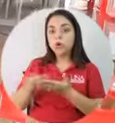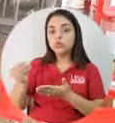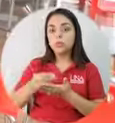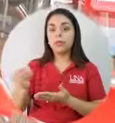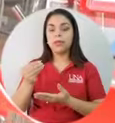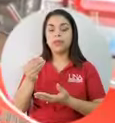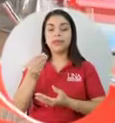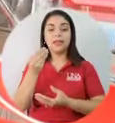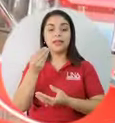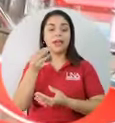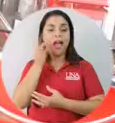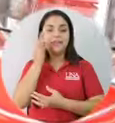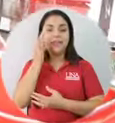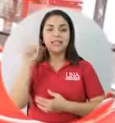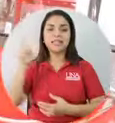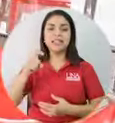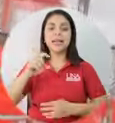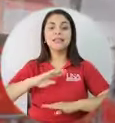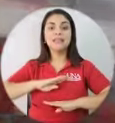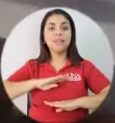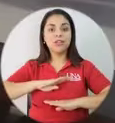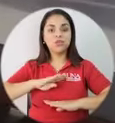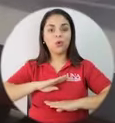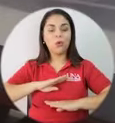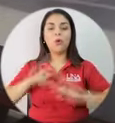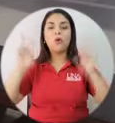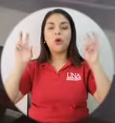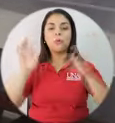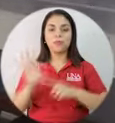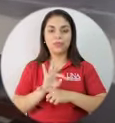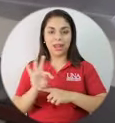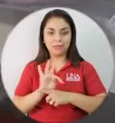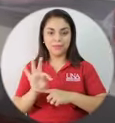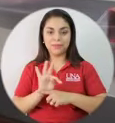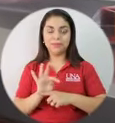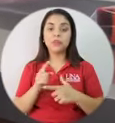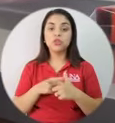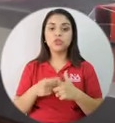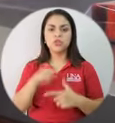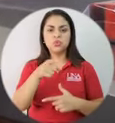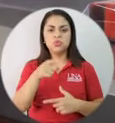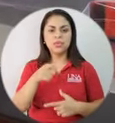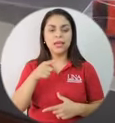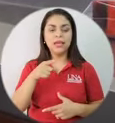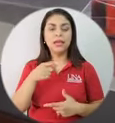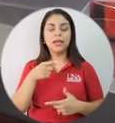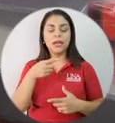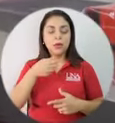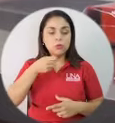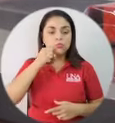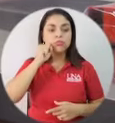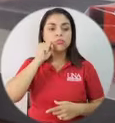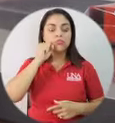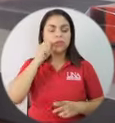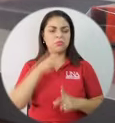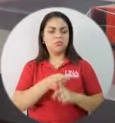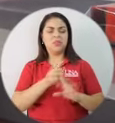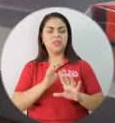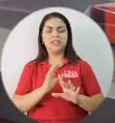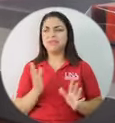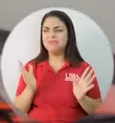de que el consumo del café es esa satisfacción, es esa terapia. Y entonces, sí. Si usted choca de raíz